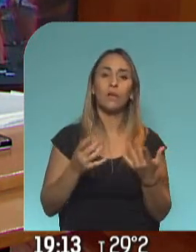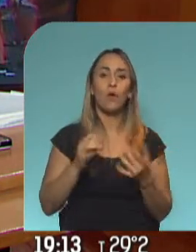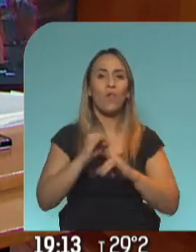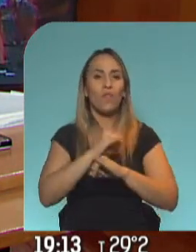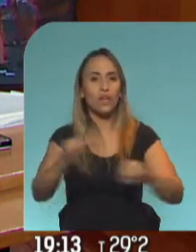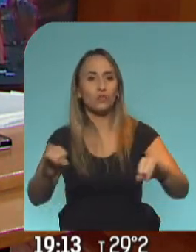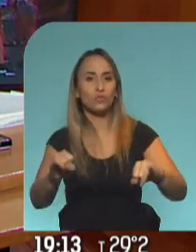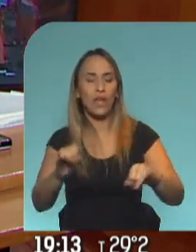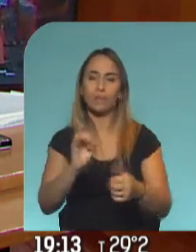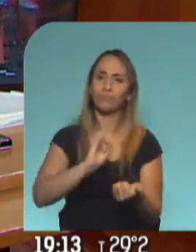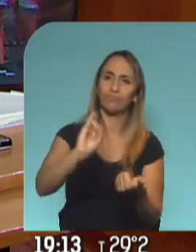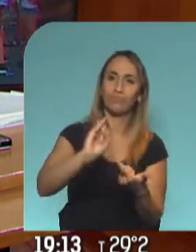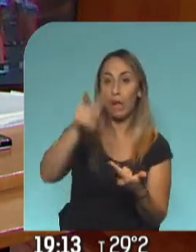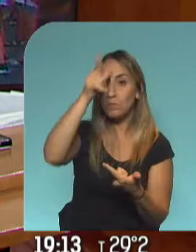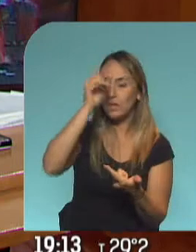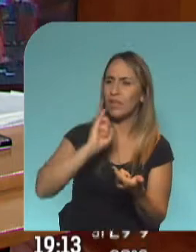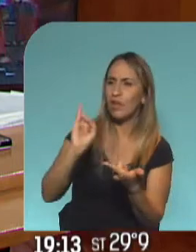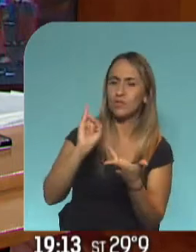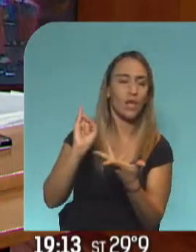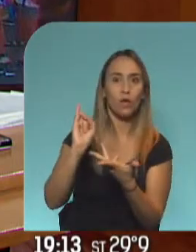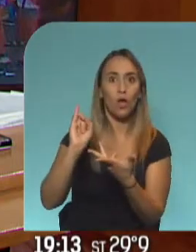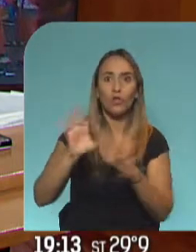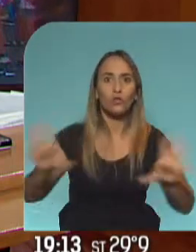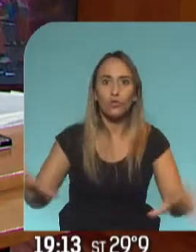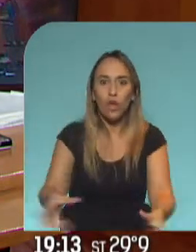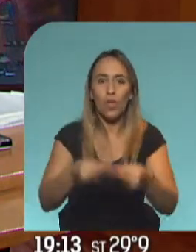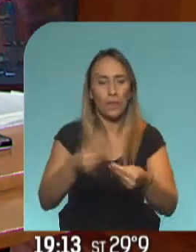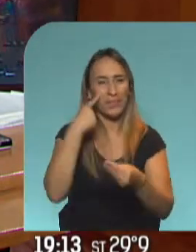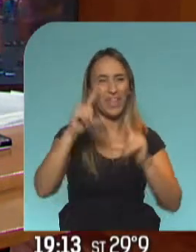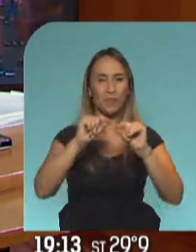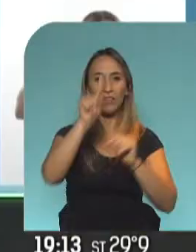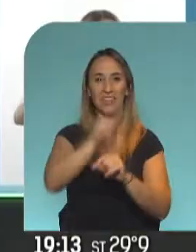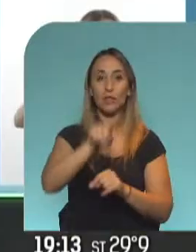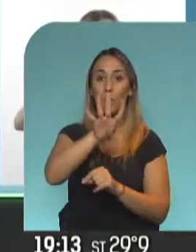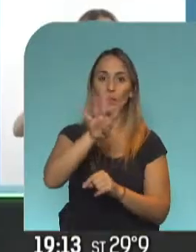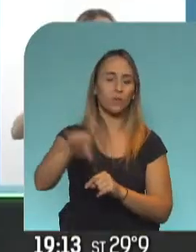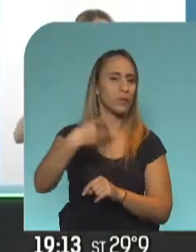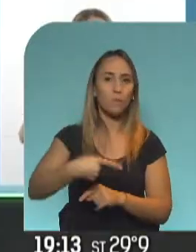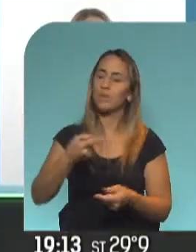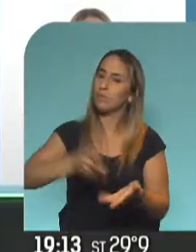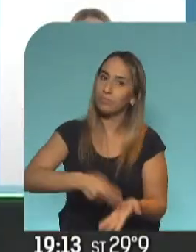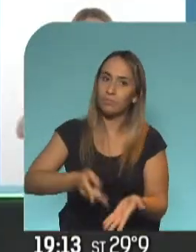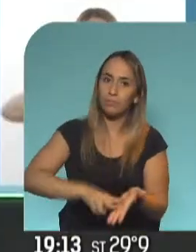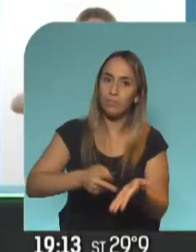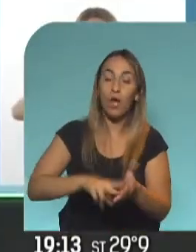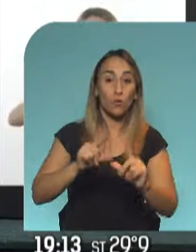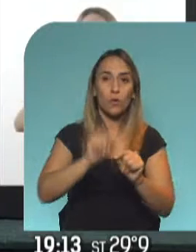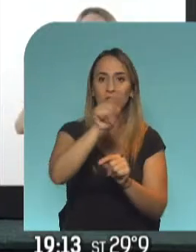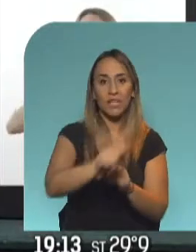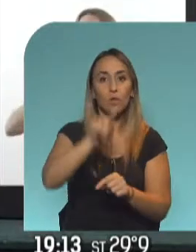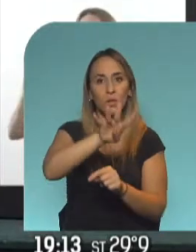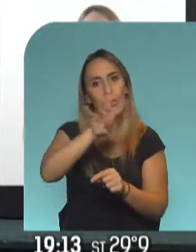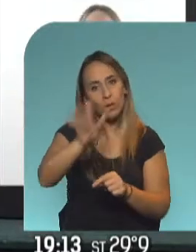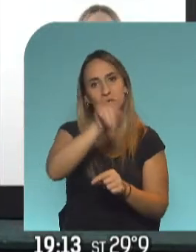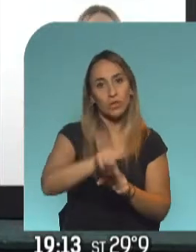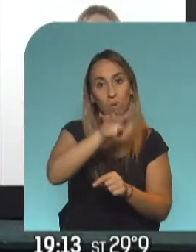llegan a la policía, sino todos los casos. Por ejemplo, ¿viste el 144? Que siempre machacamos con el 144. Bueno, todos los casos que